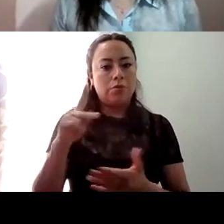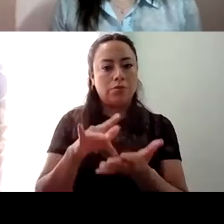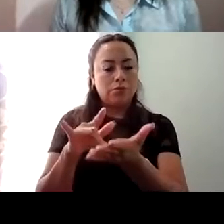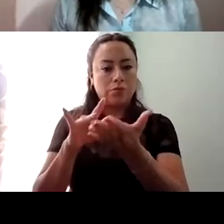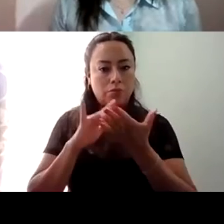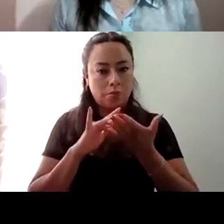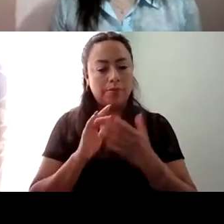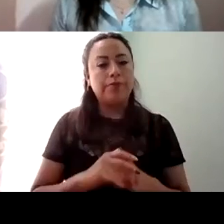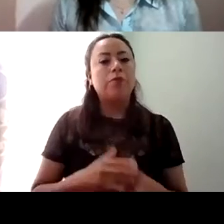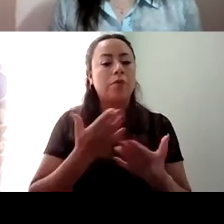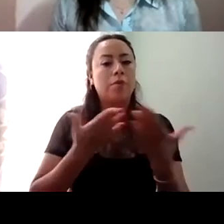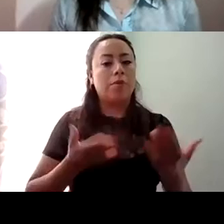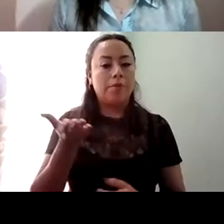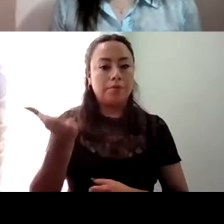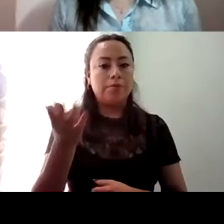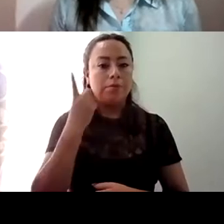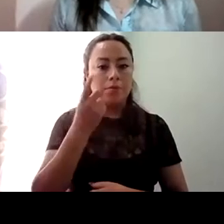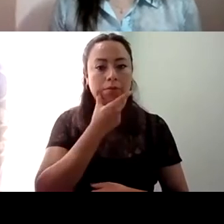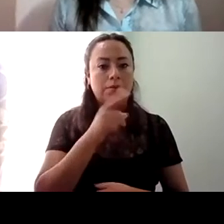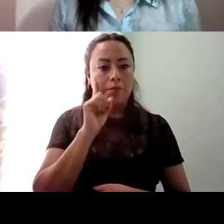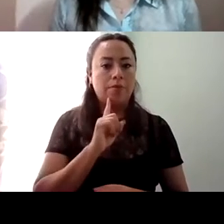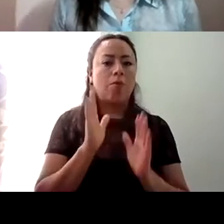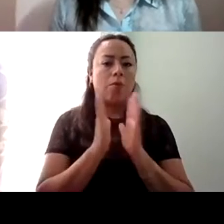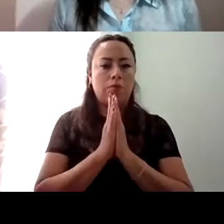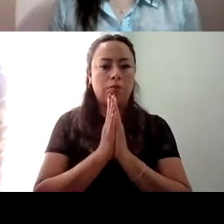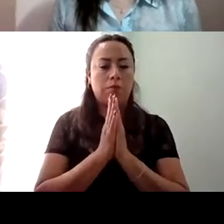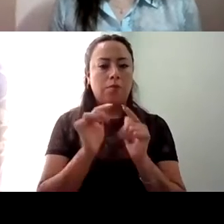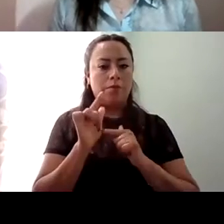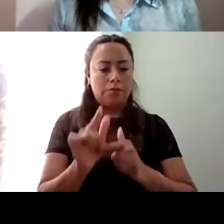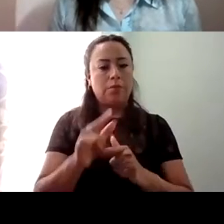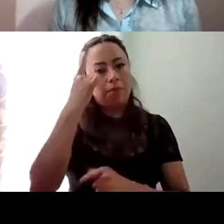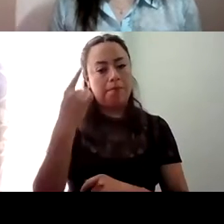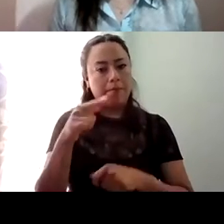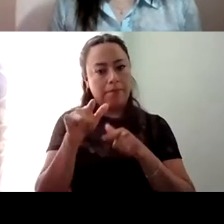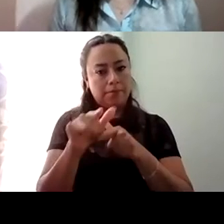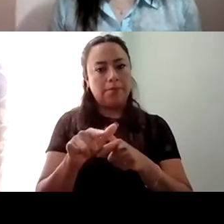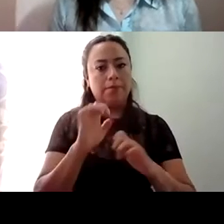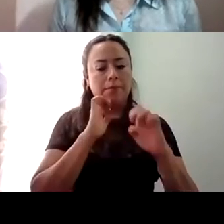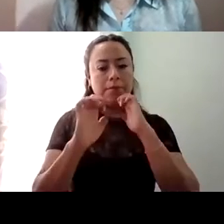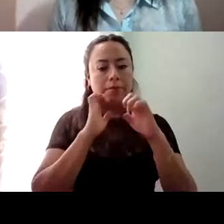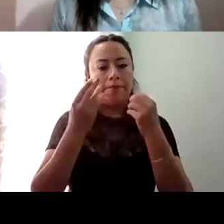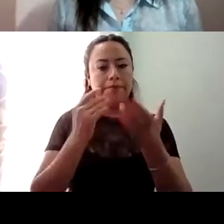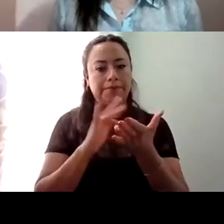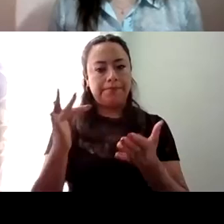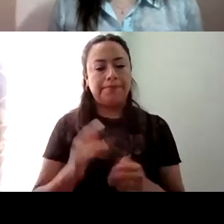los diputados y diputadas mantenerse conectados para la siguiente entrevista. Muchas gracias, doctora Ileana.